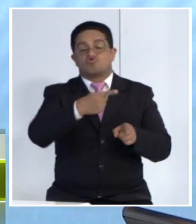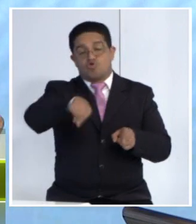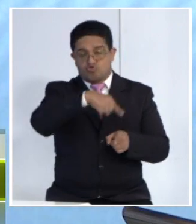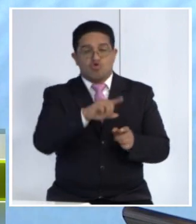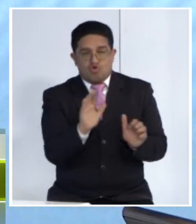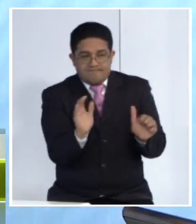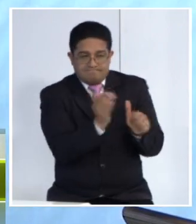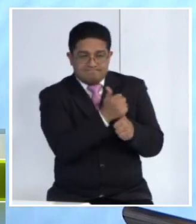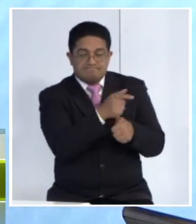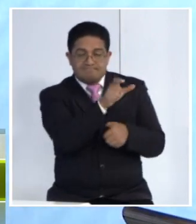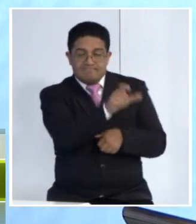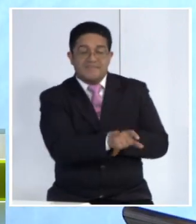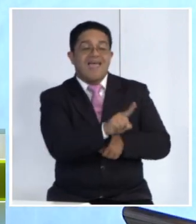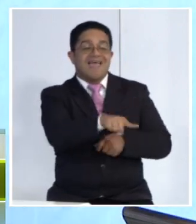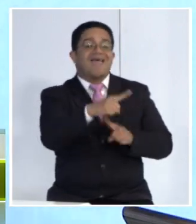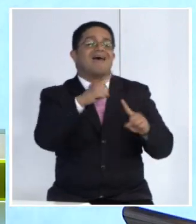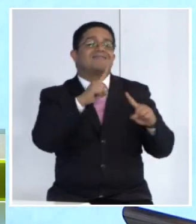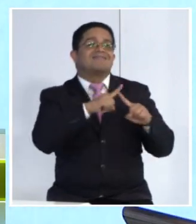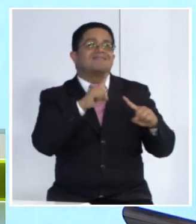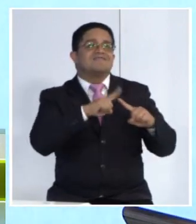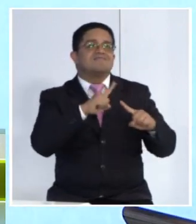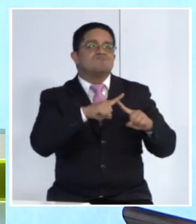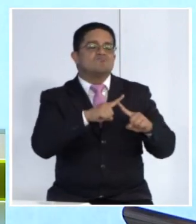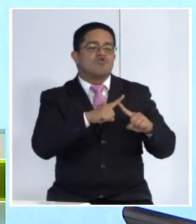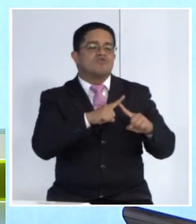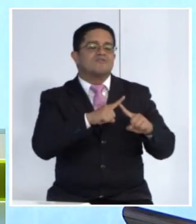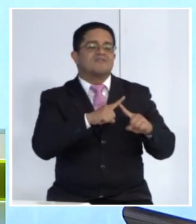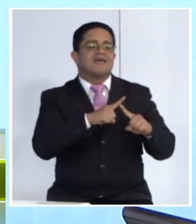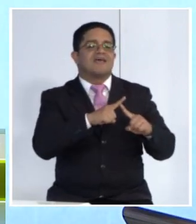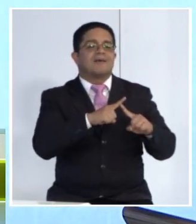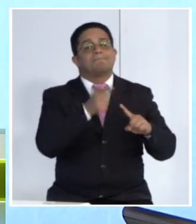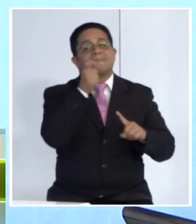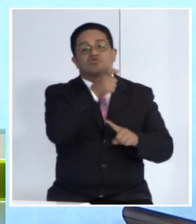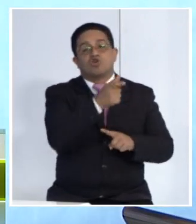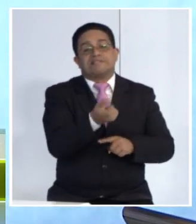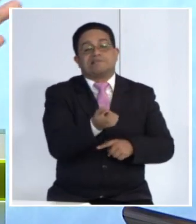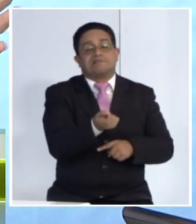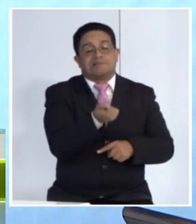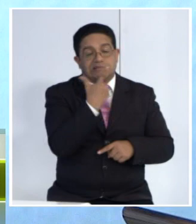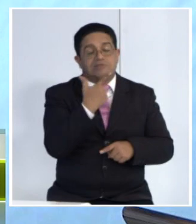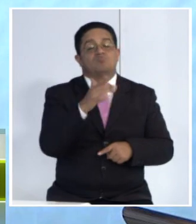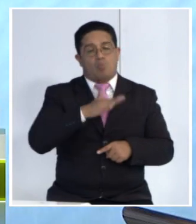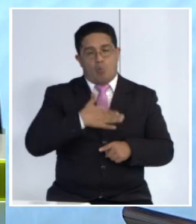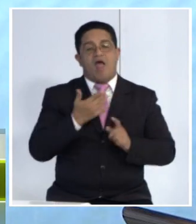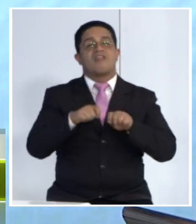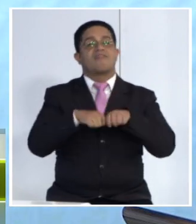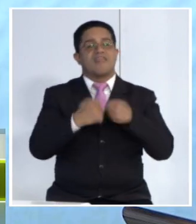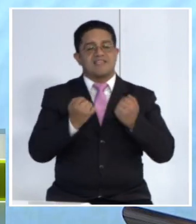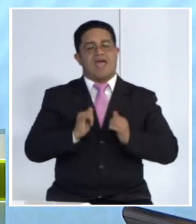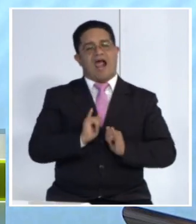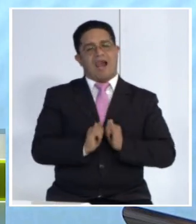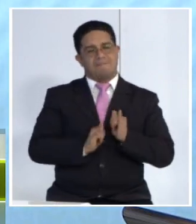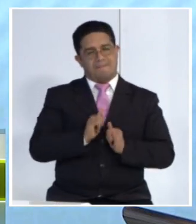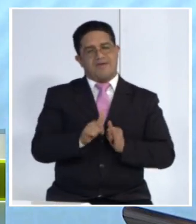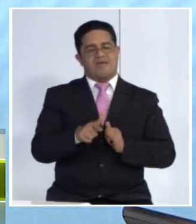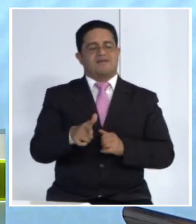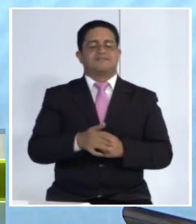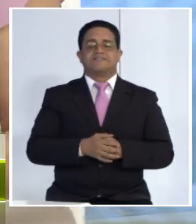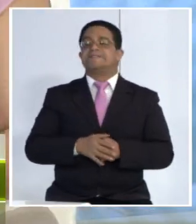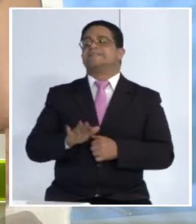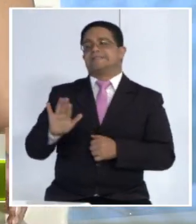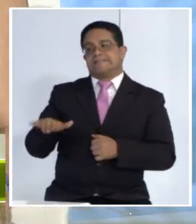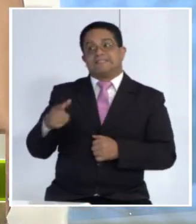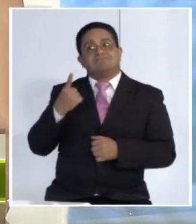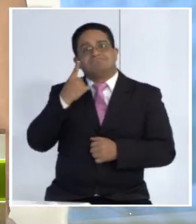estudios que este tipo de consumos pueden afectar al feto en ese momento de desarrollo. Por supuesto.